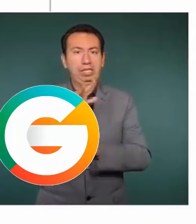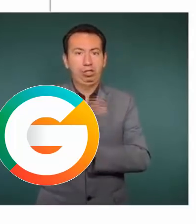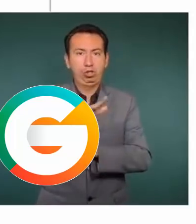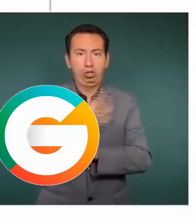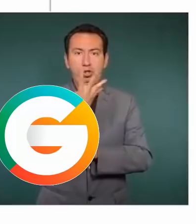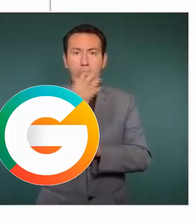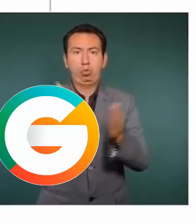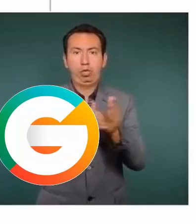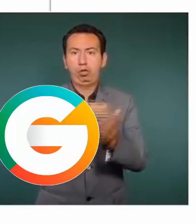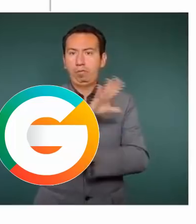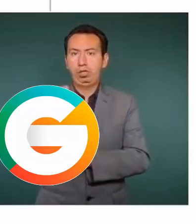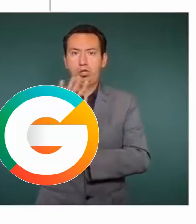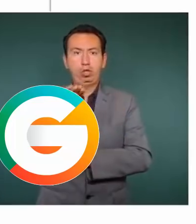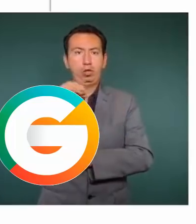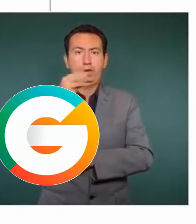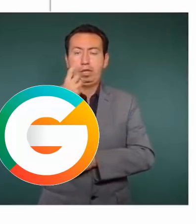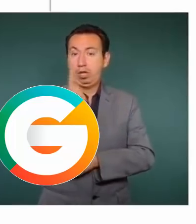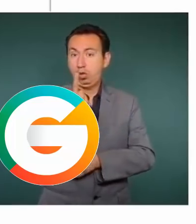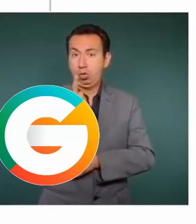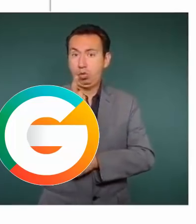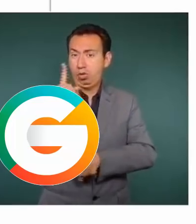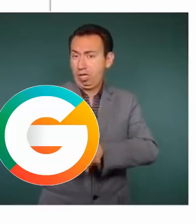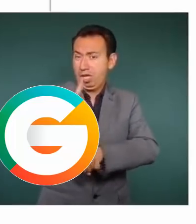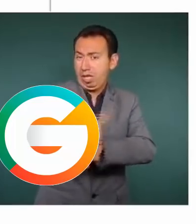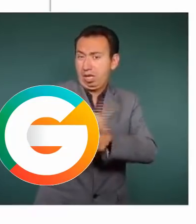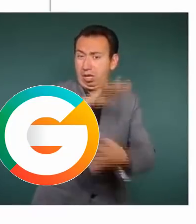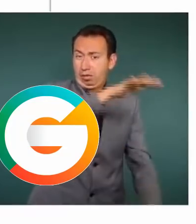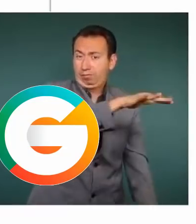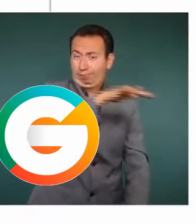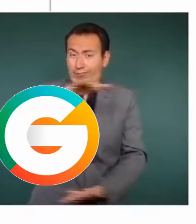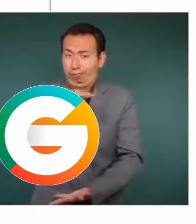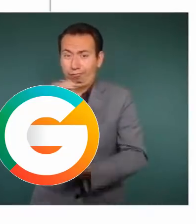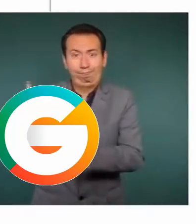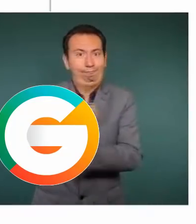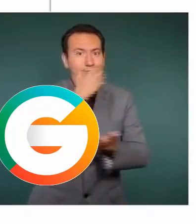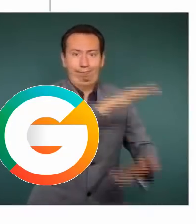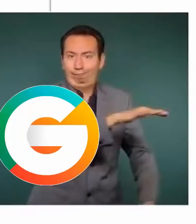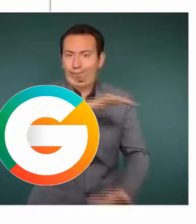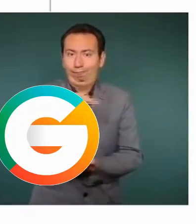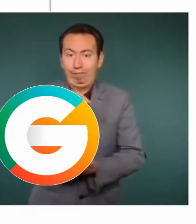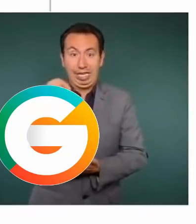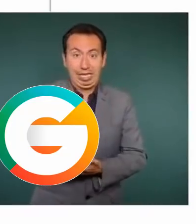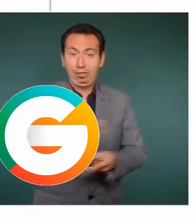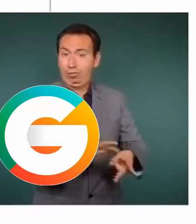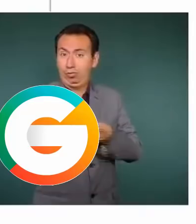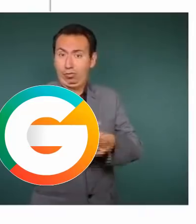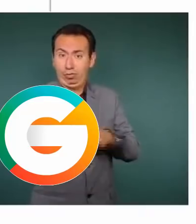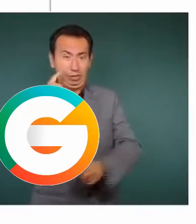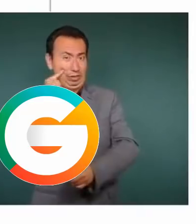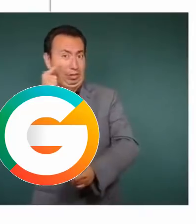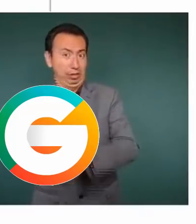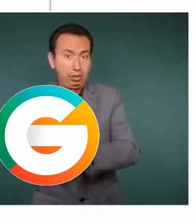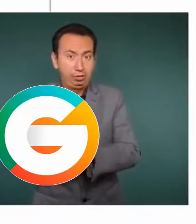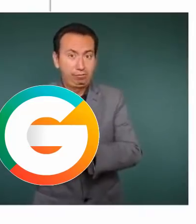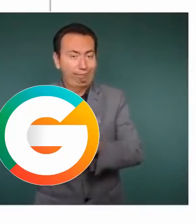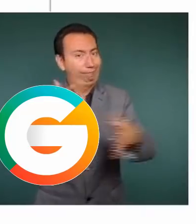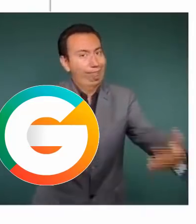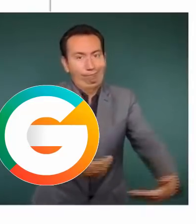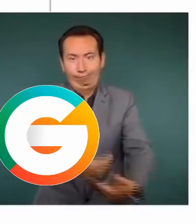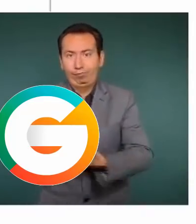con 4,591 barriles diarios que se eran extraídos de los ductos y ahorita estamos